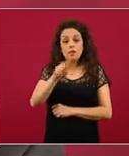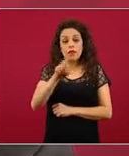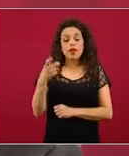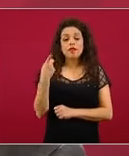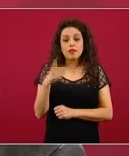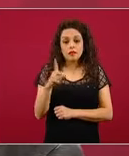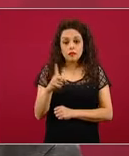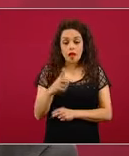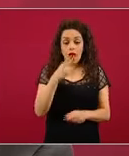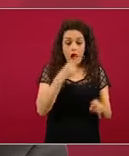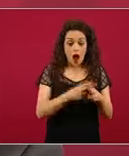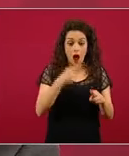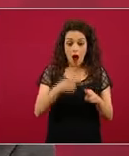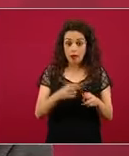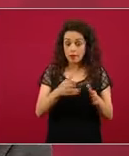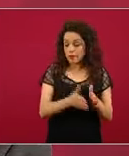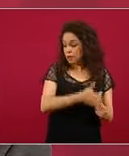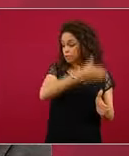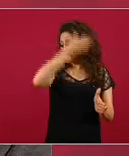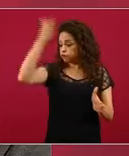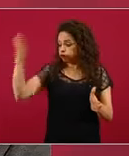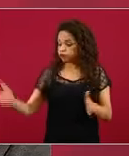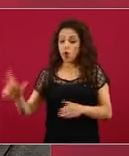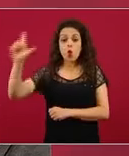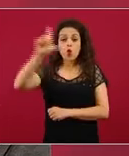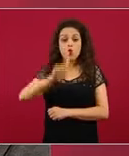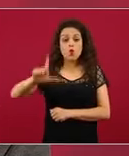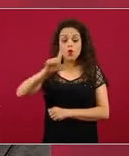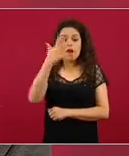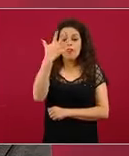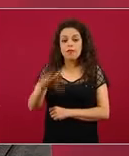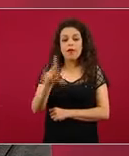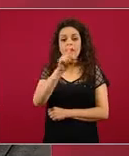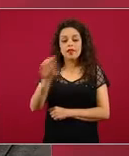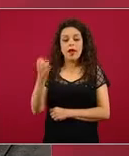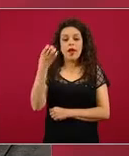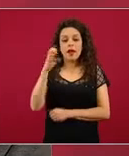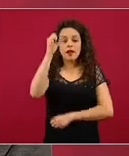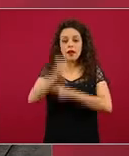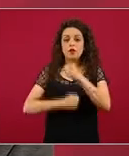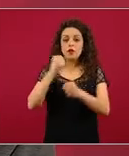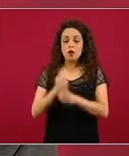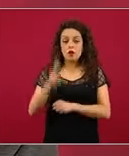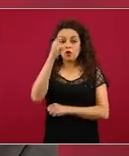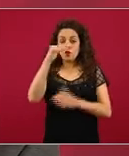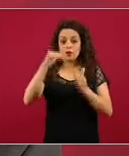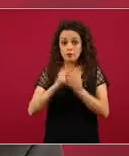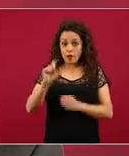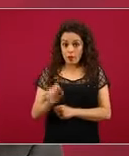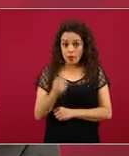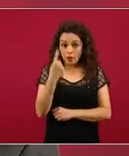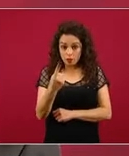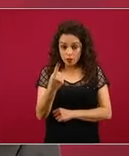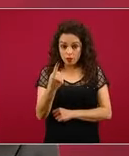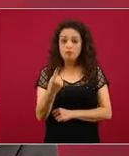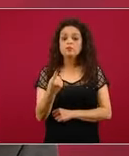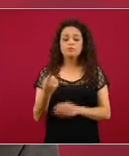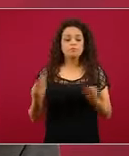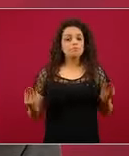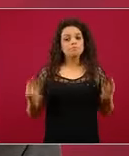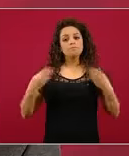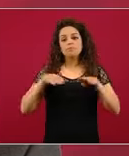y hasta el lunes 10 de enero de 2021, se suspenden todas